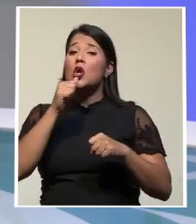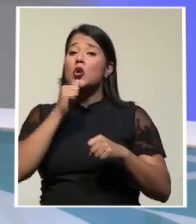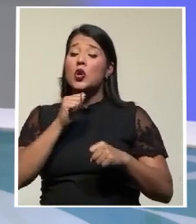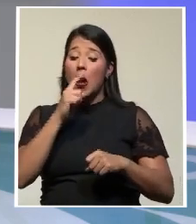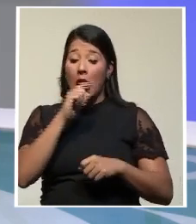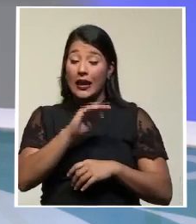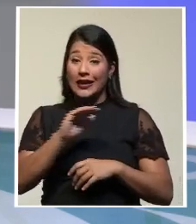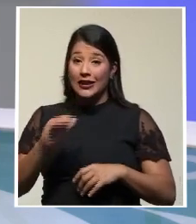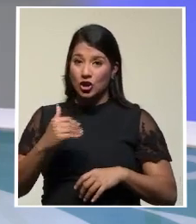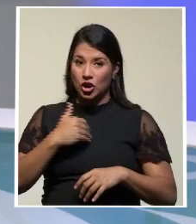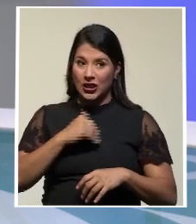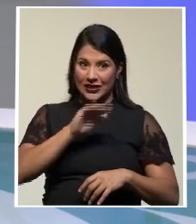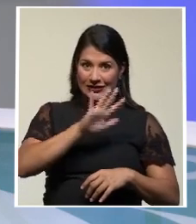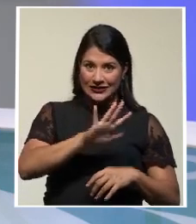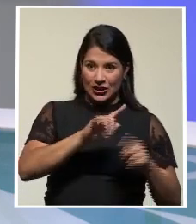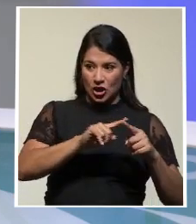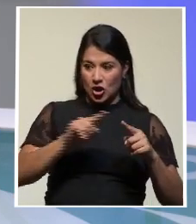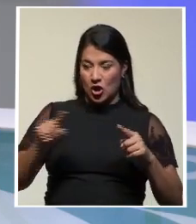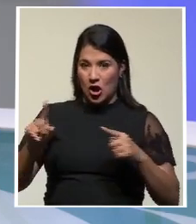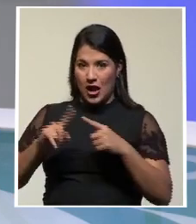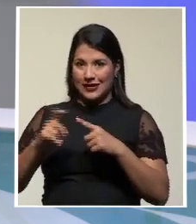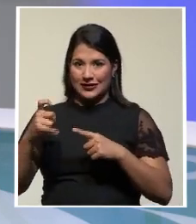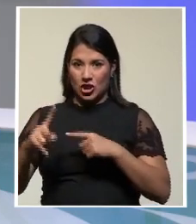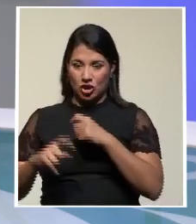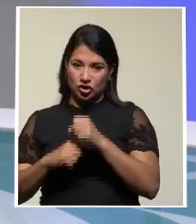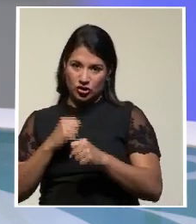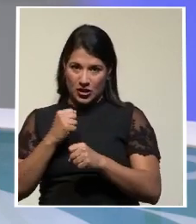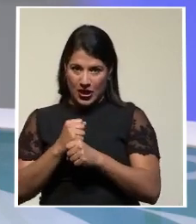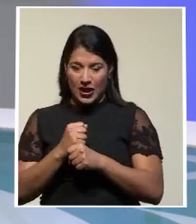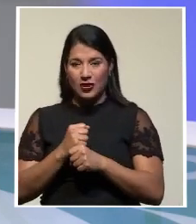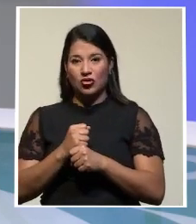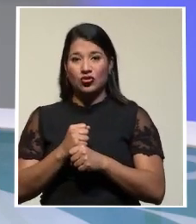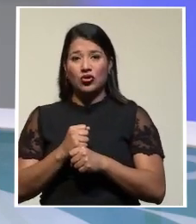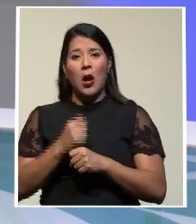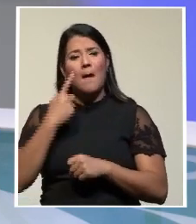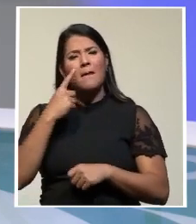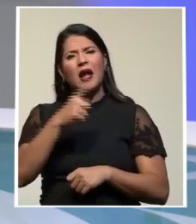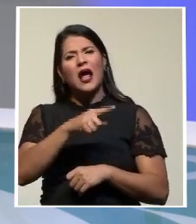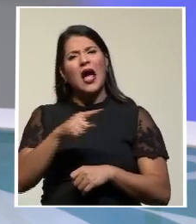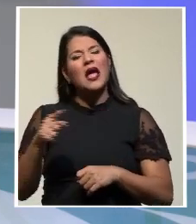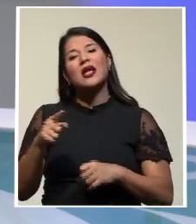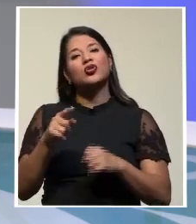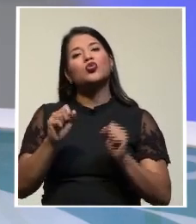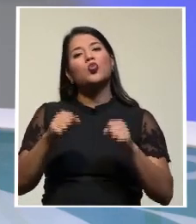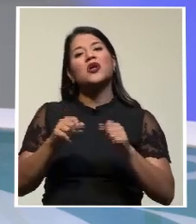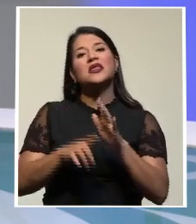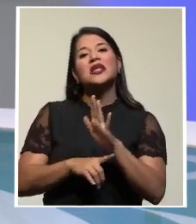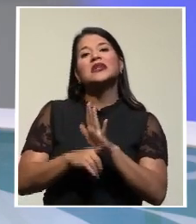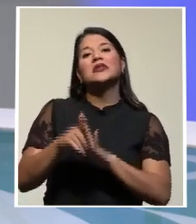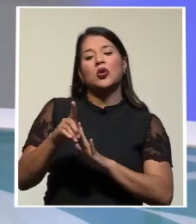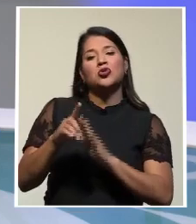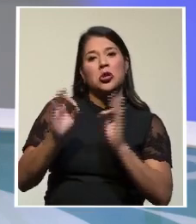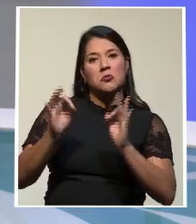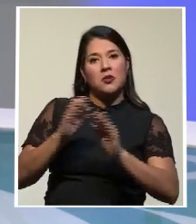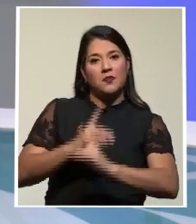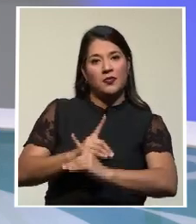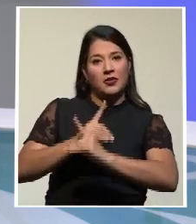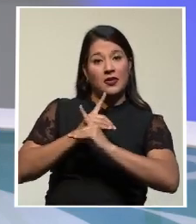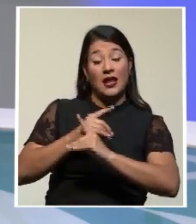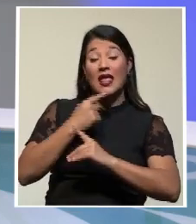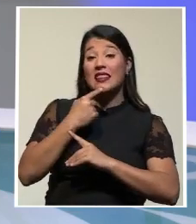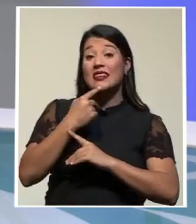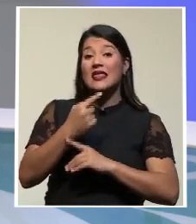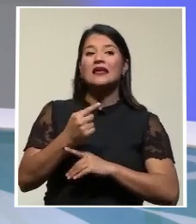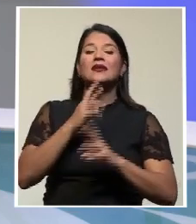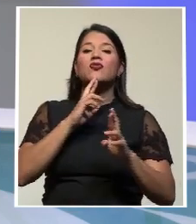11 años. A ellos, la dosis adaptada les genera una respuesta inmunitaria robusta. Así lo afirma el